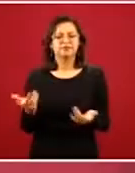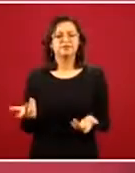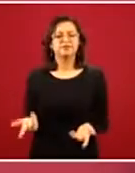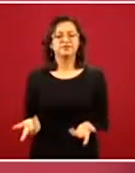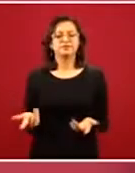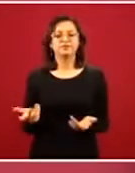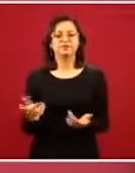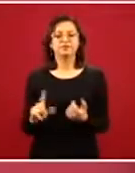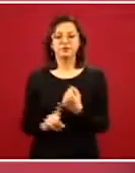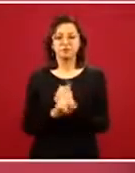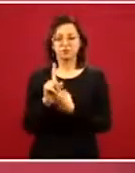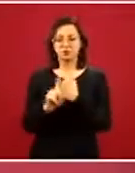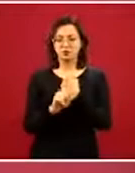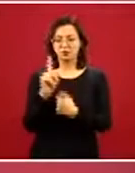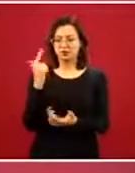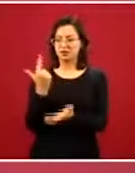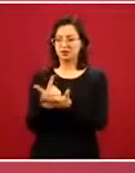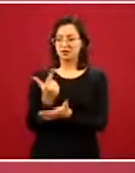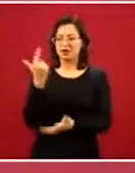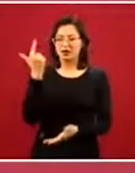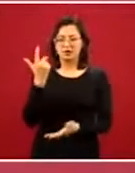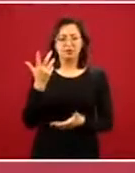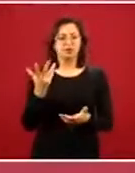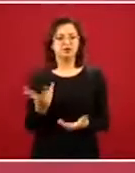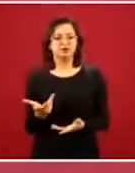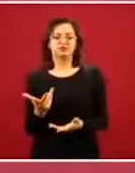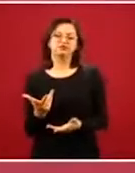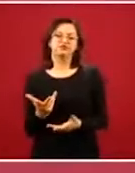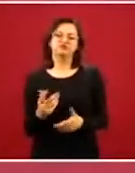que se pusieron al mercado como si fuese